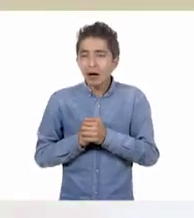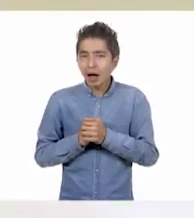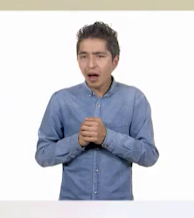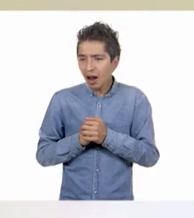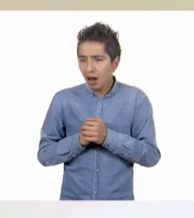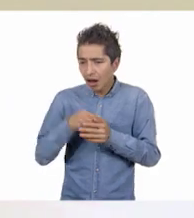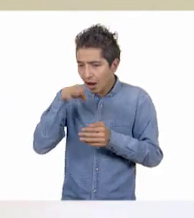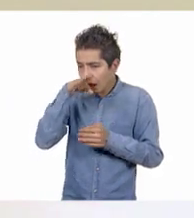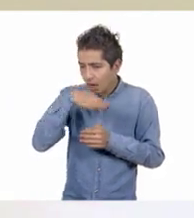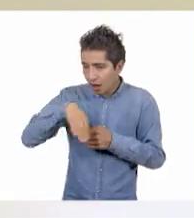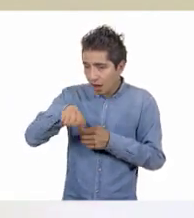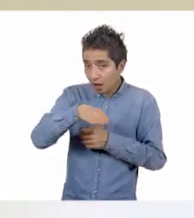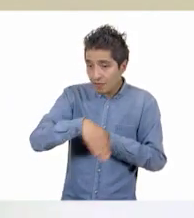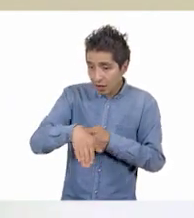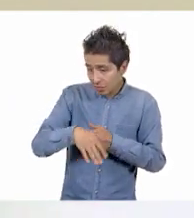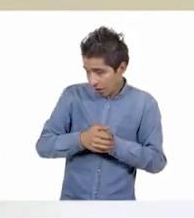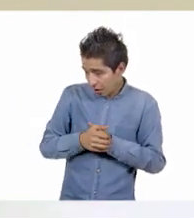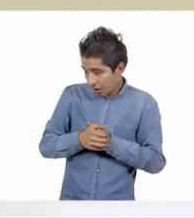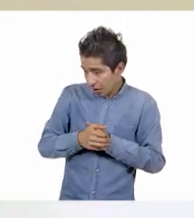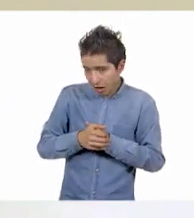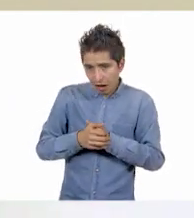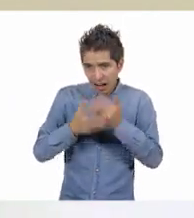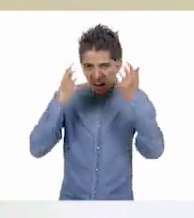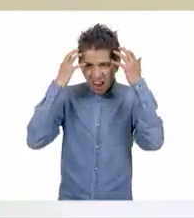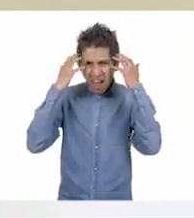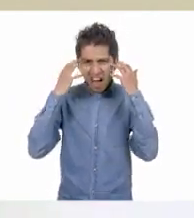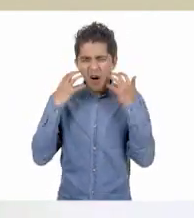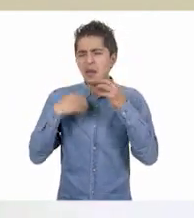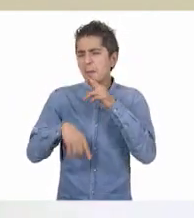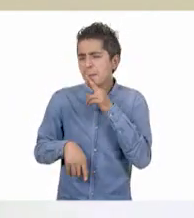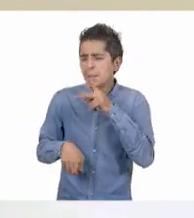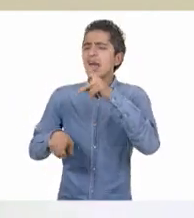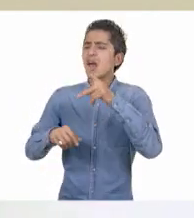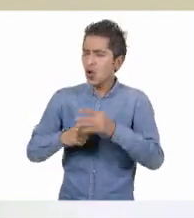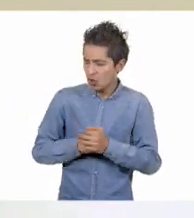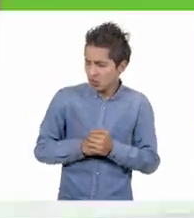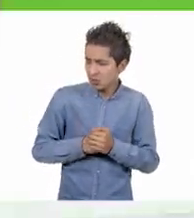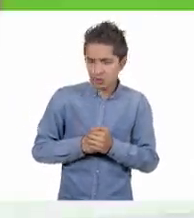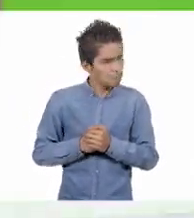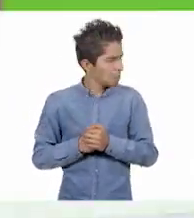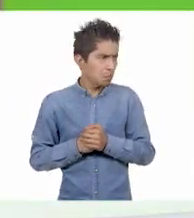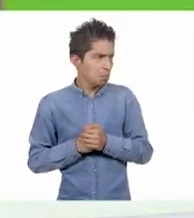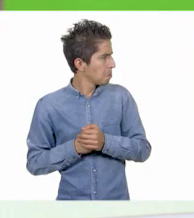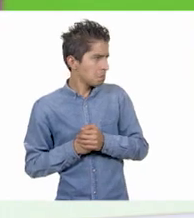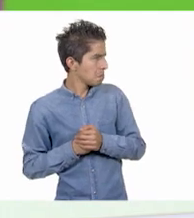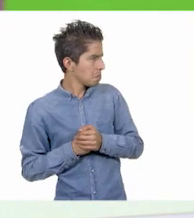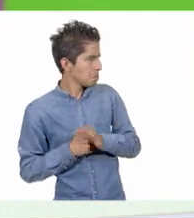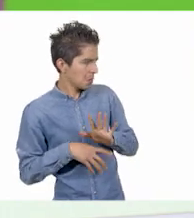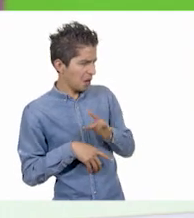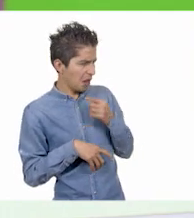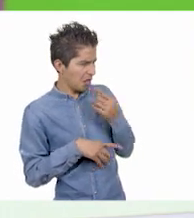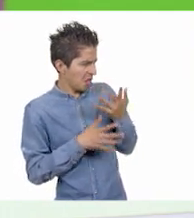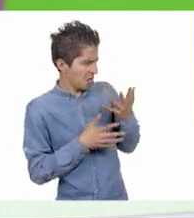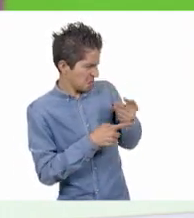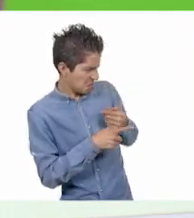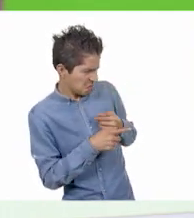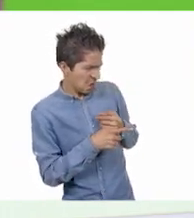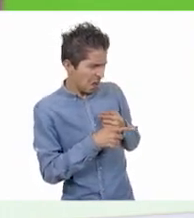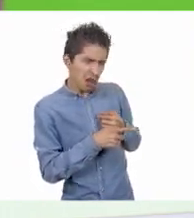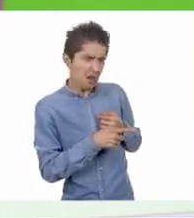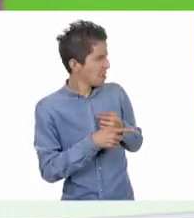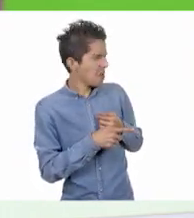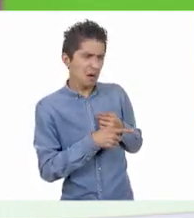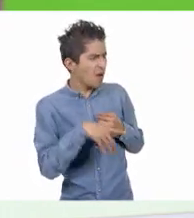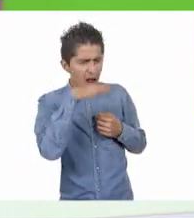¿El elefante? ¡Oh! El león es mejor. ¿De qué estás hablando? ¡Claro que no! ¡El